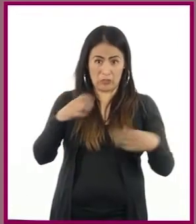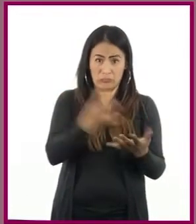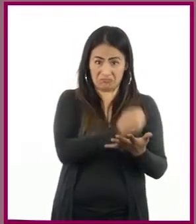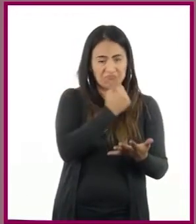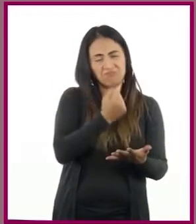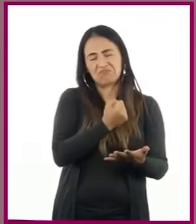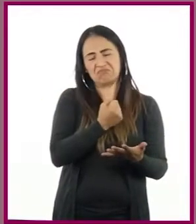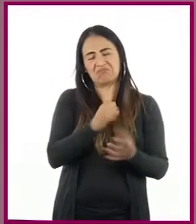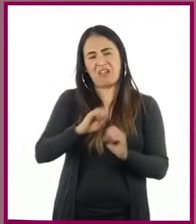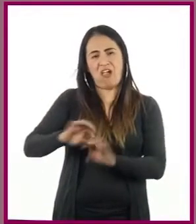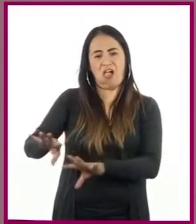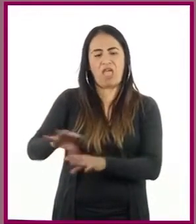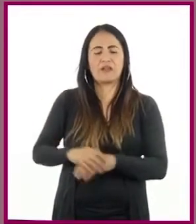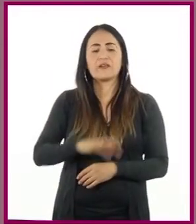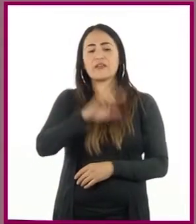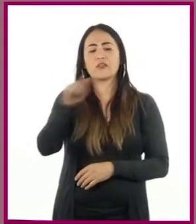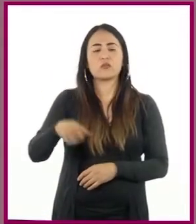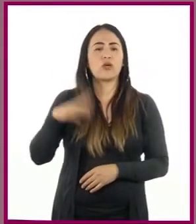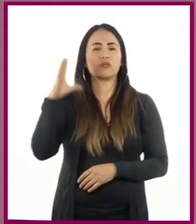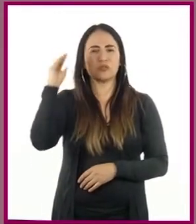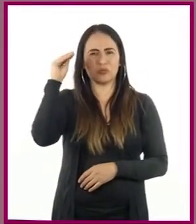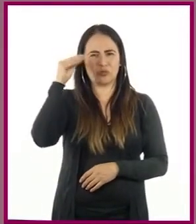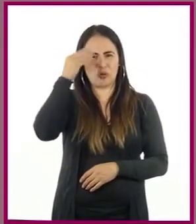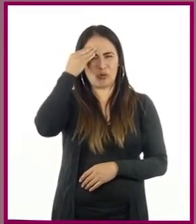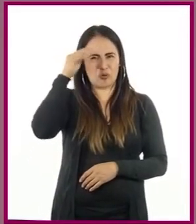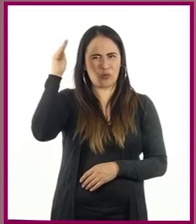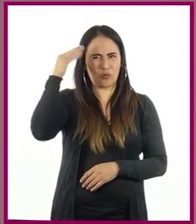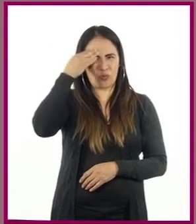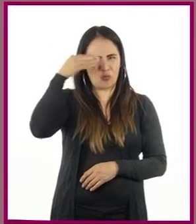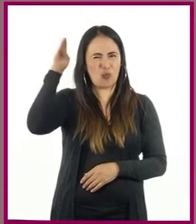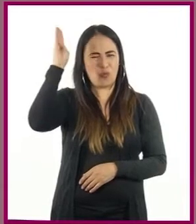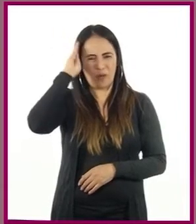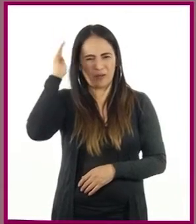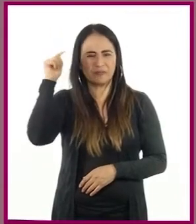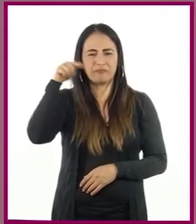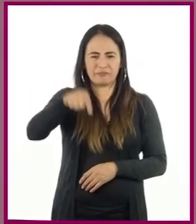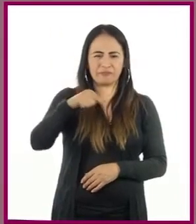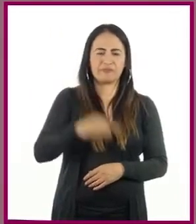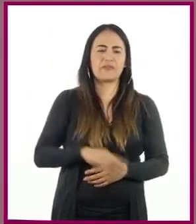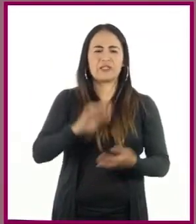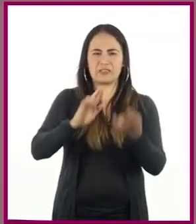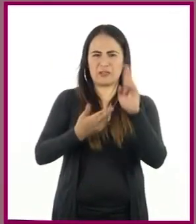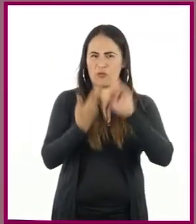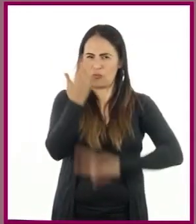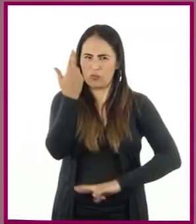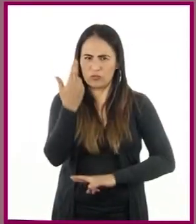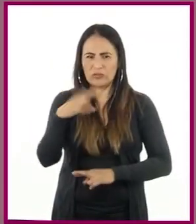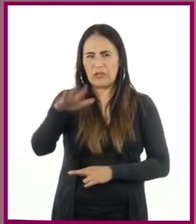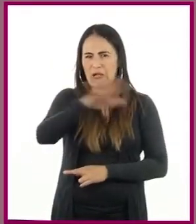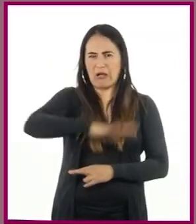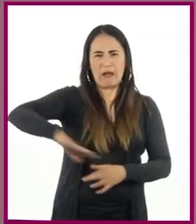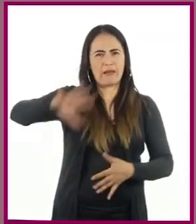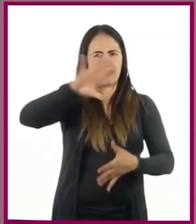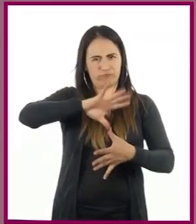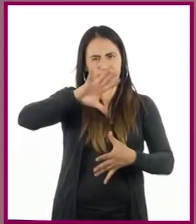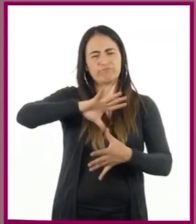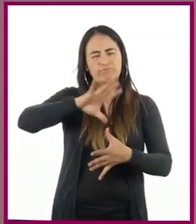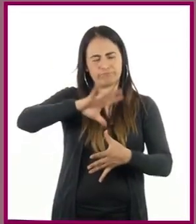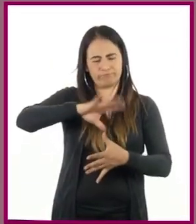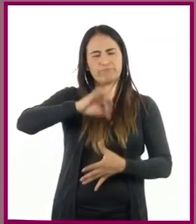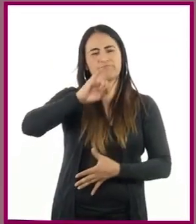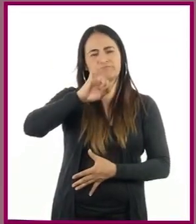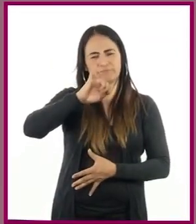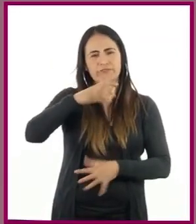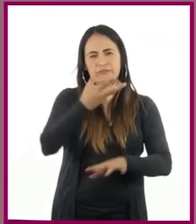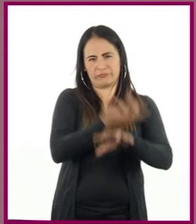había iniciado la Revolución Socialista, que terminó imponiéndose en el mismo continente donde se encontraba la